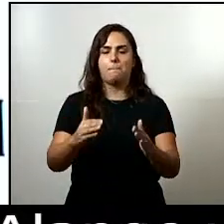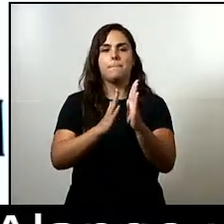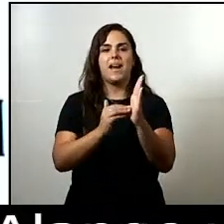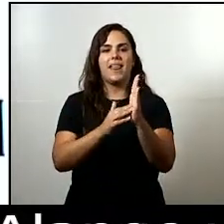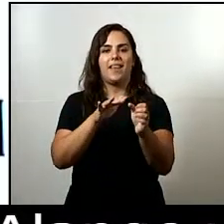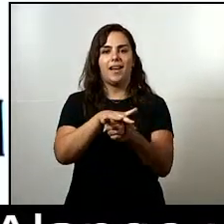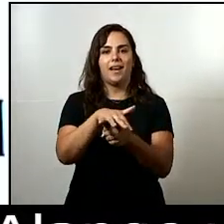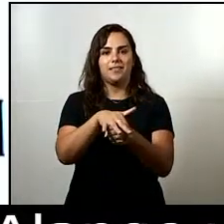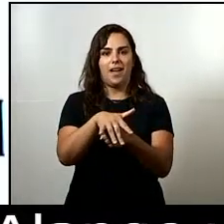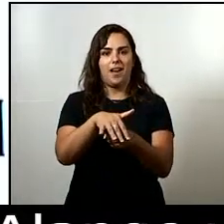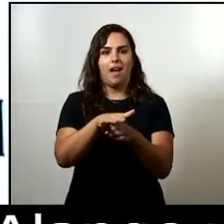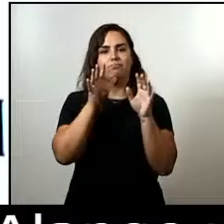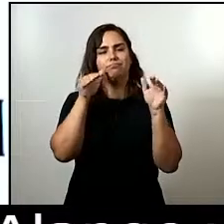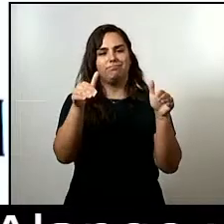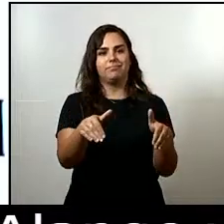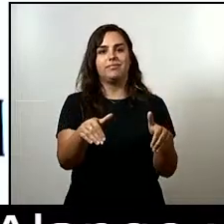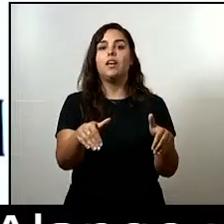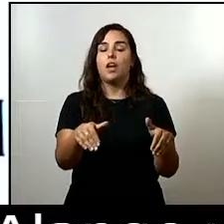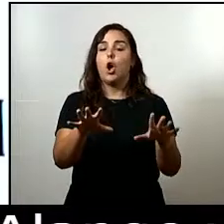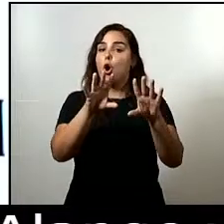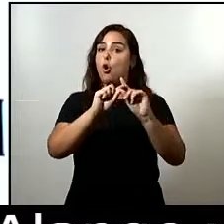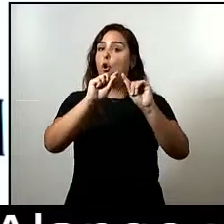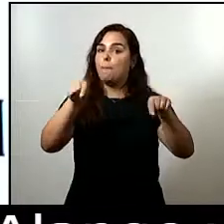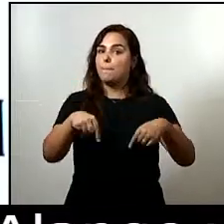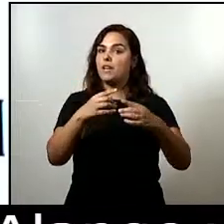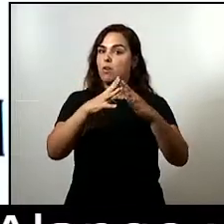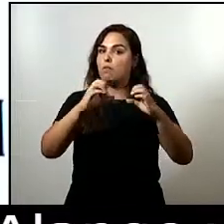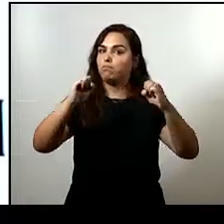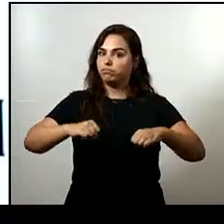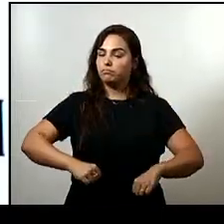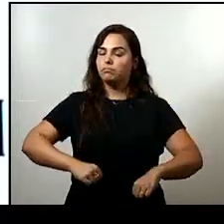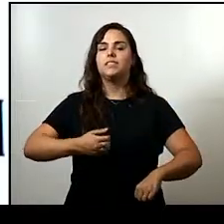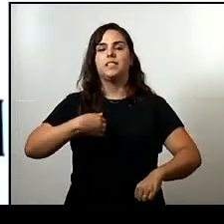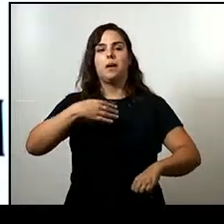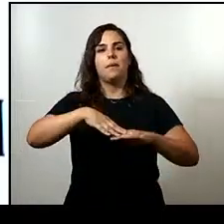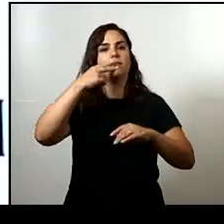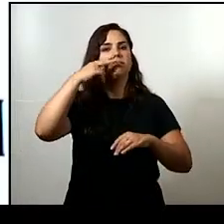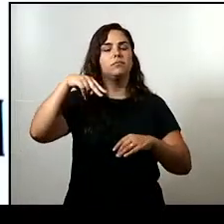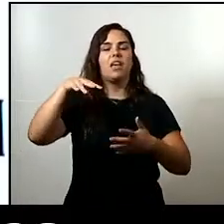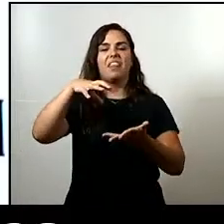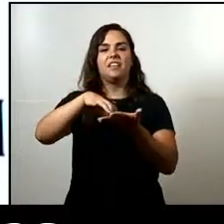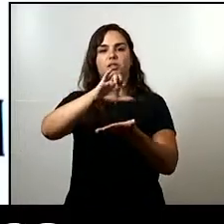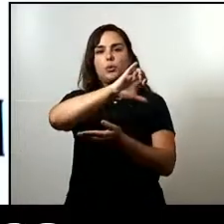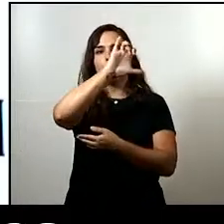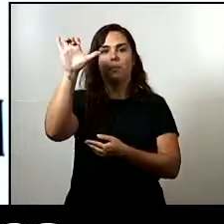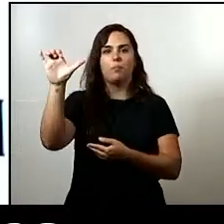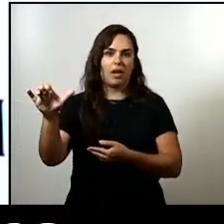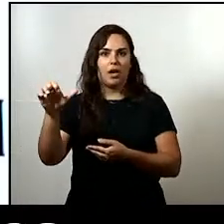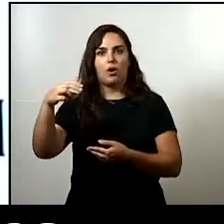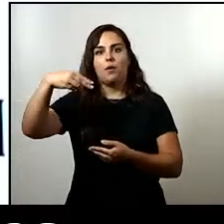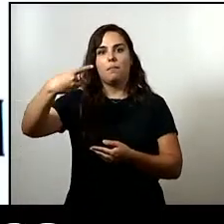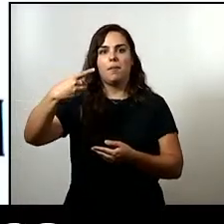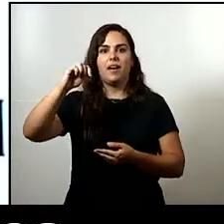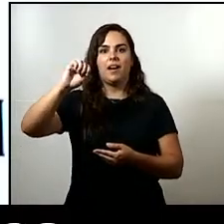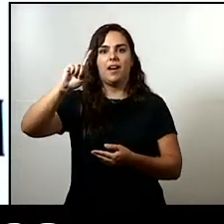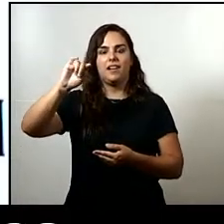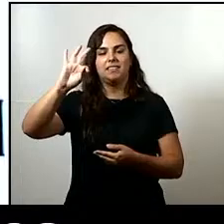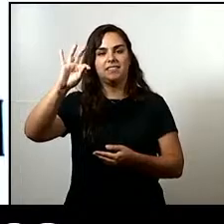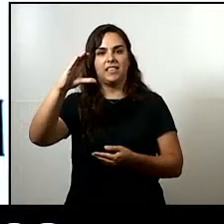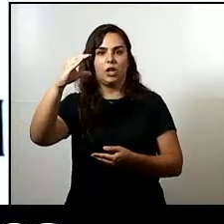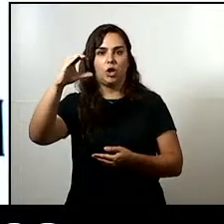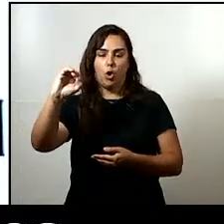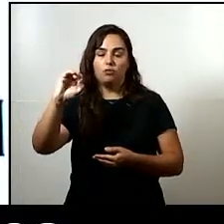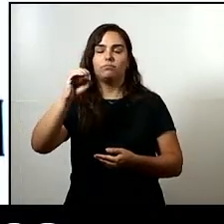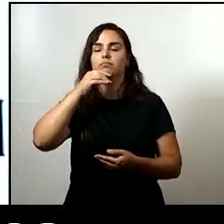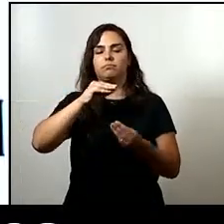Alcántara porque hemos aprobado el convenio para la musealización del Centro Europeo Megalítico que se